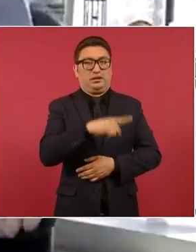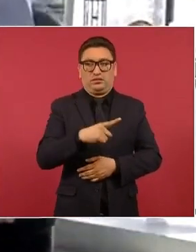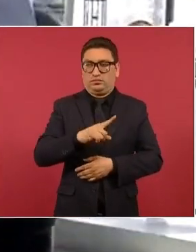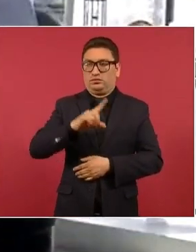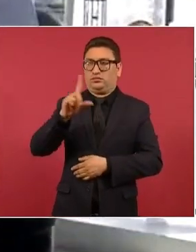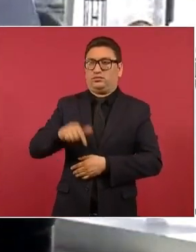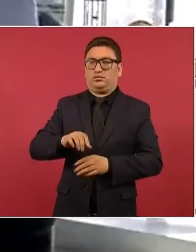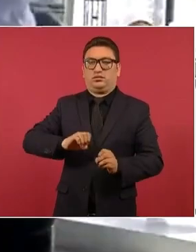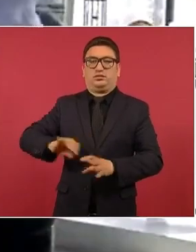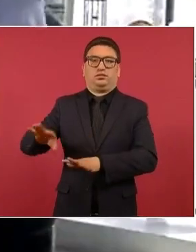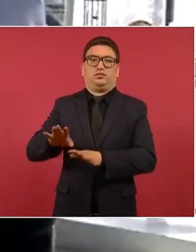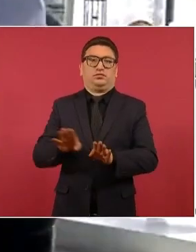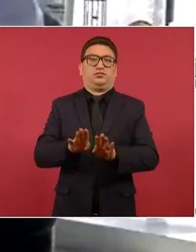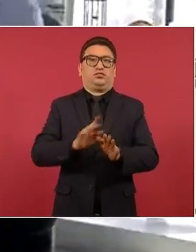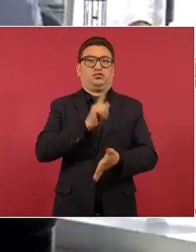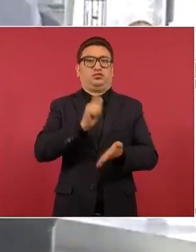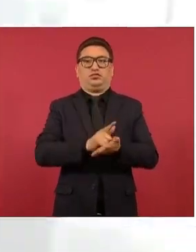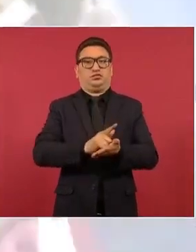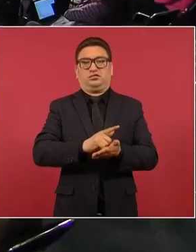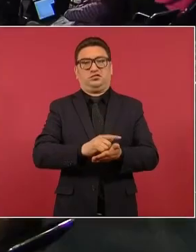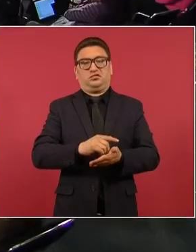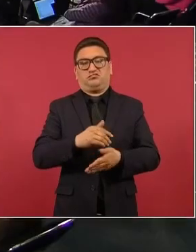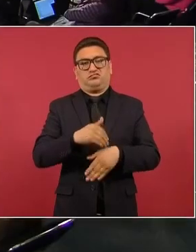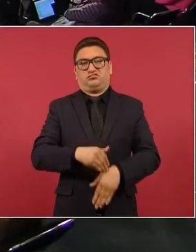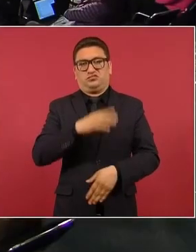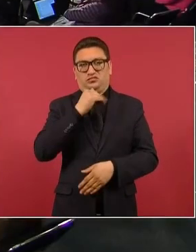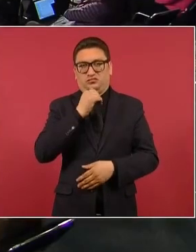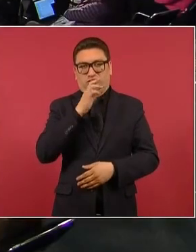entonces el mensaje es: la ley no cuenta.